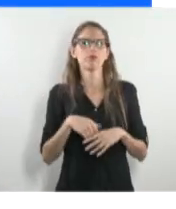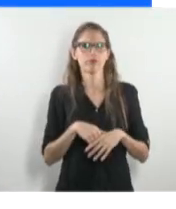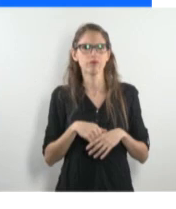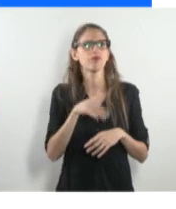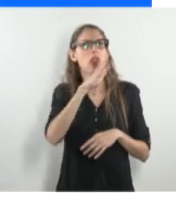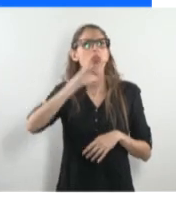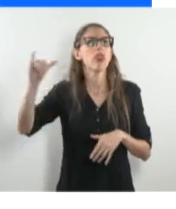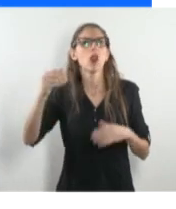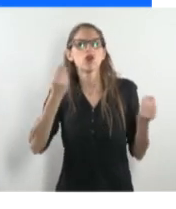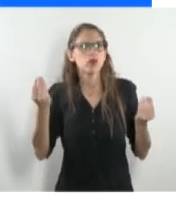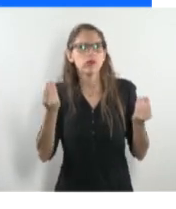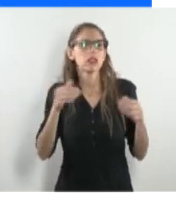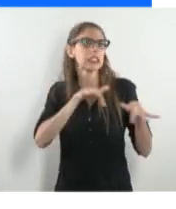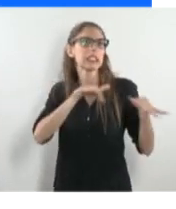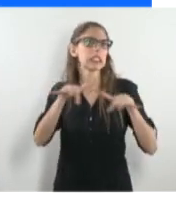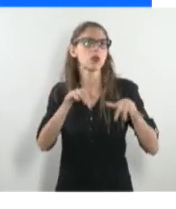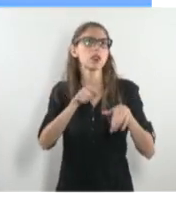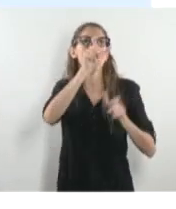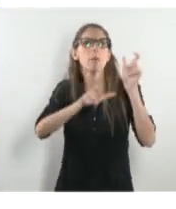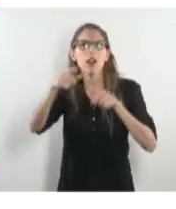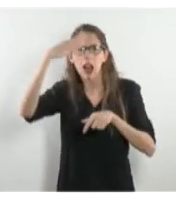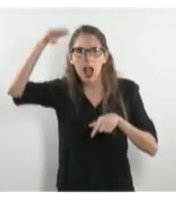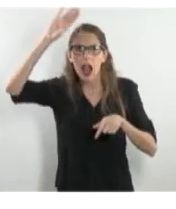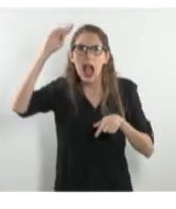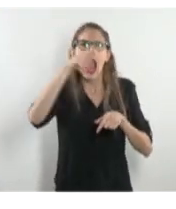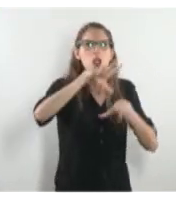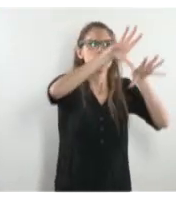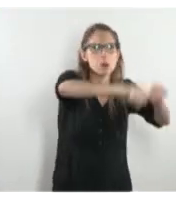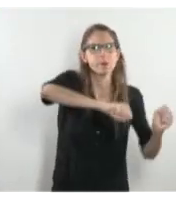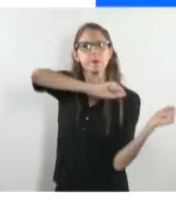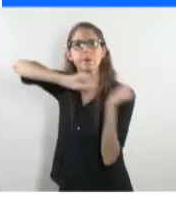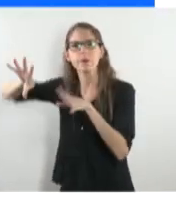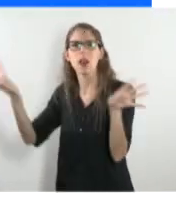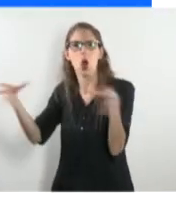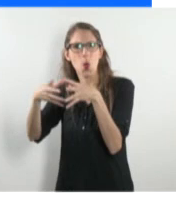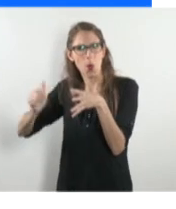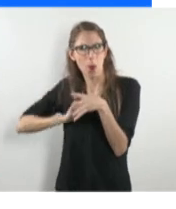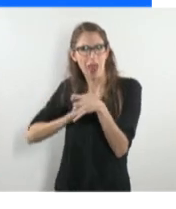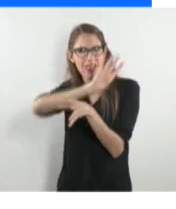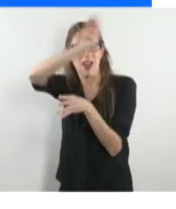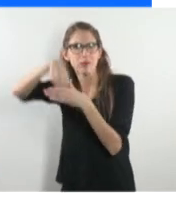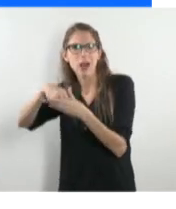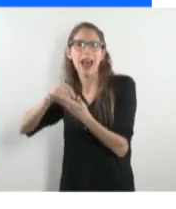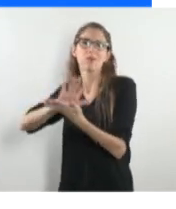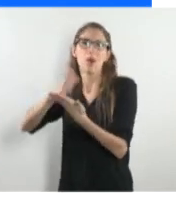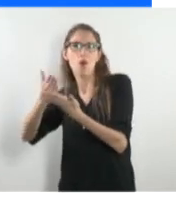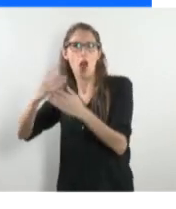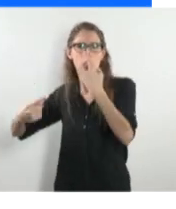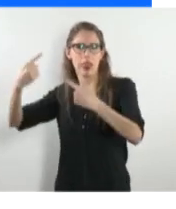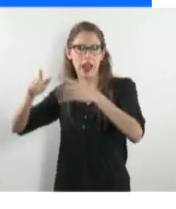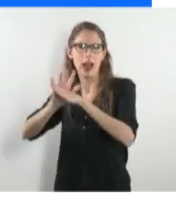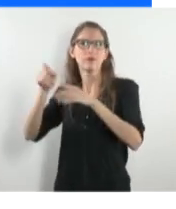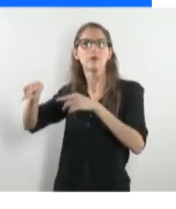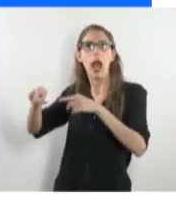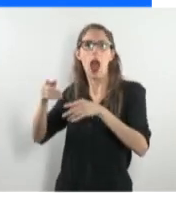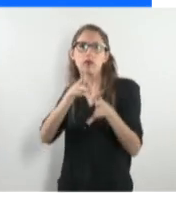las condiciones en las que el gaucho es llevado a la frontera para la milicia y